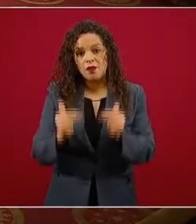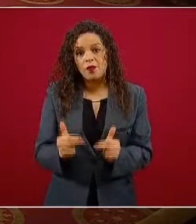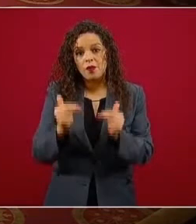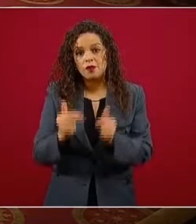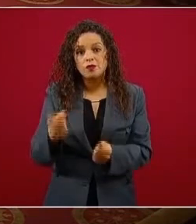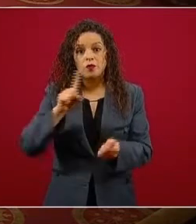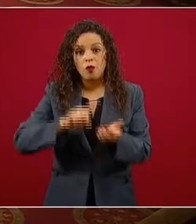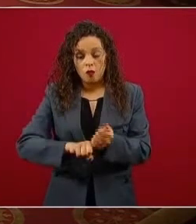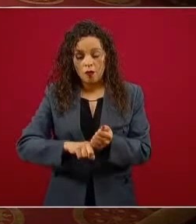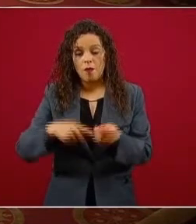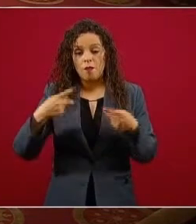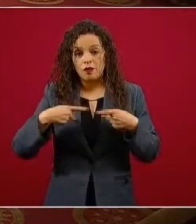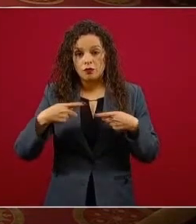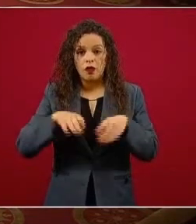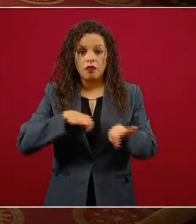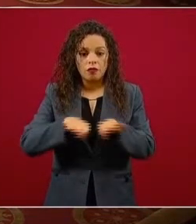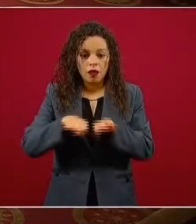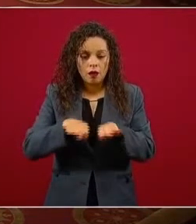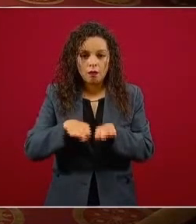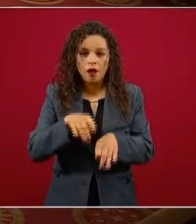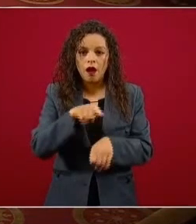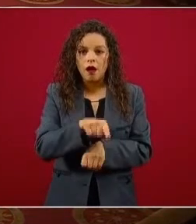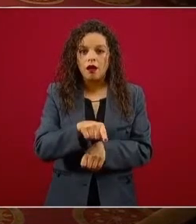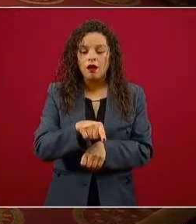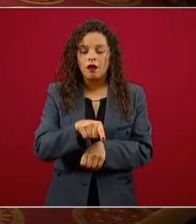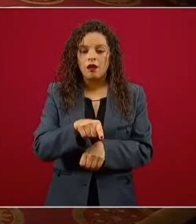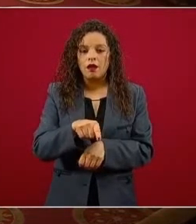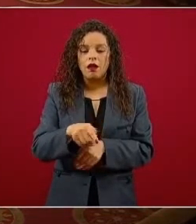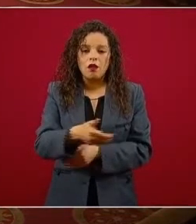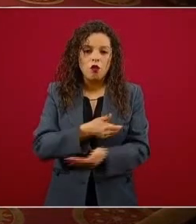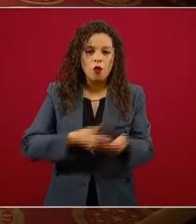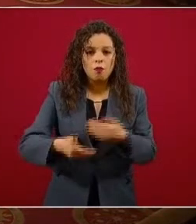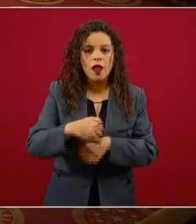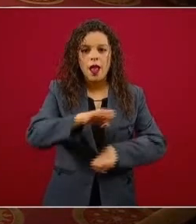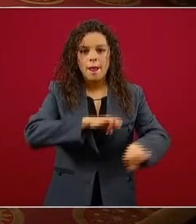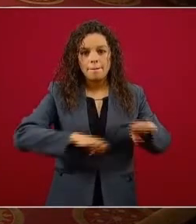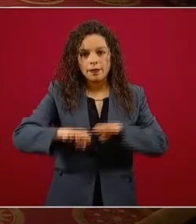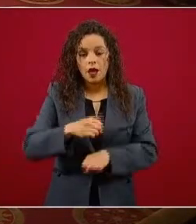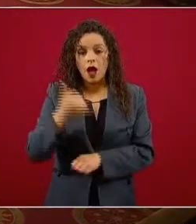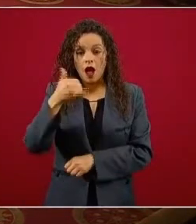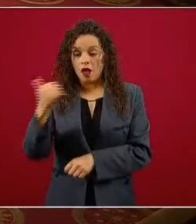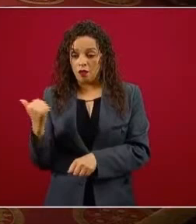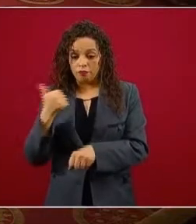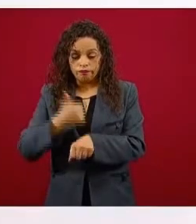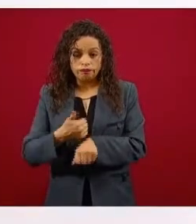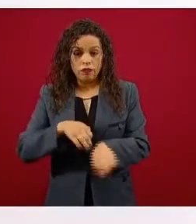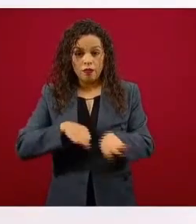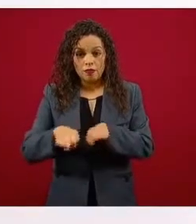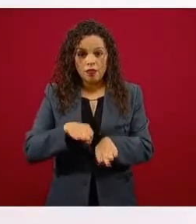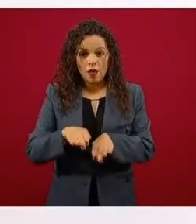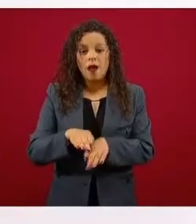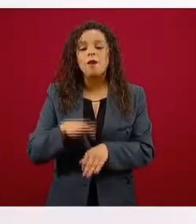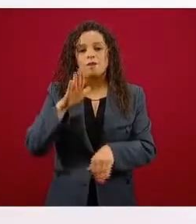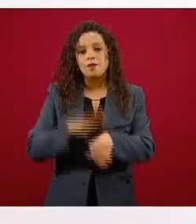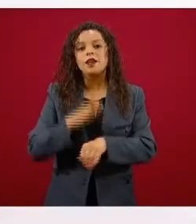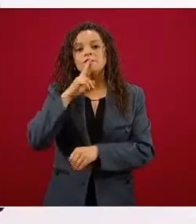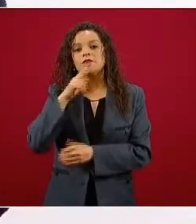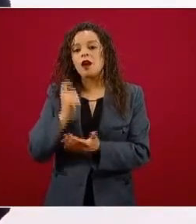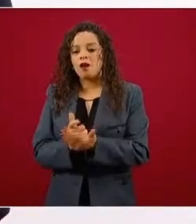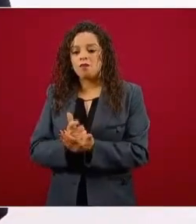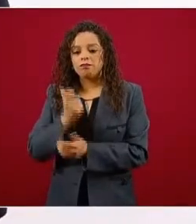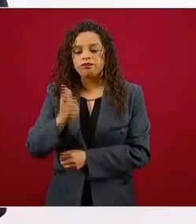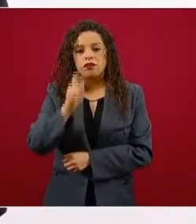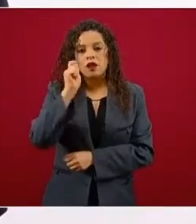y comerciantes, así como puestos de trabajo mejor pagados en beneficio de técnicos